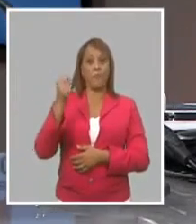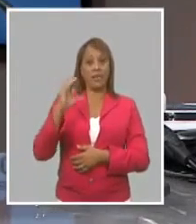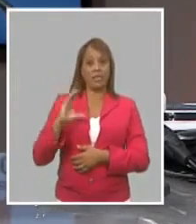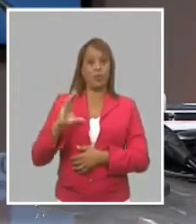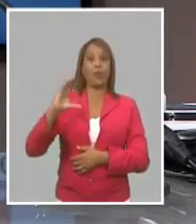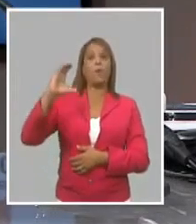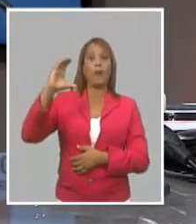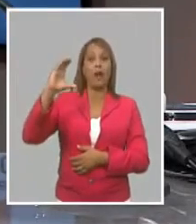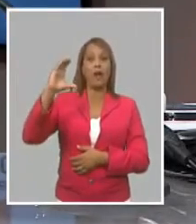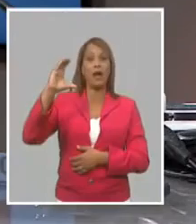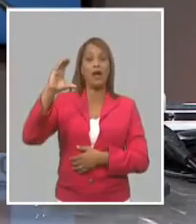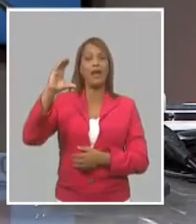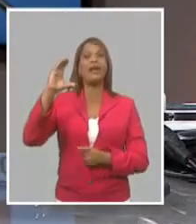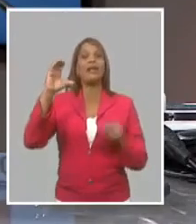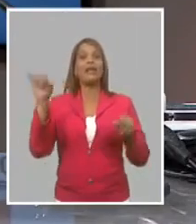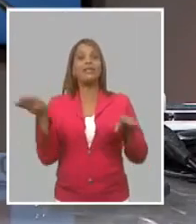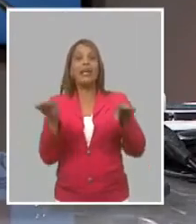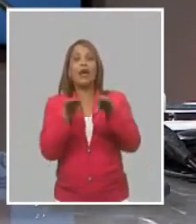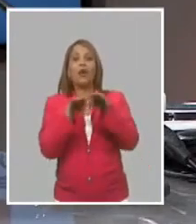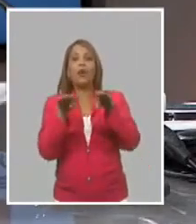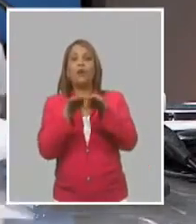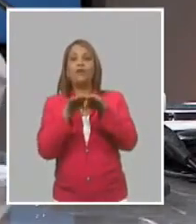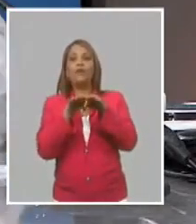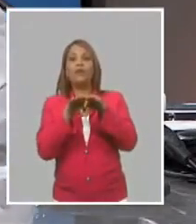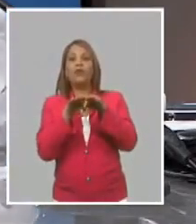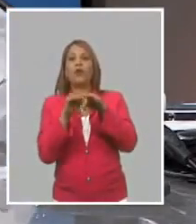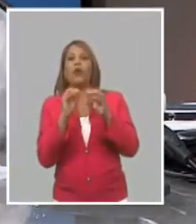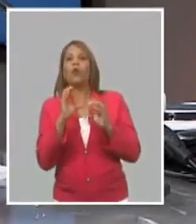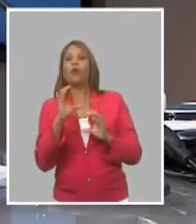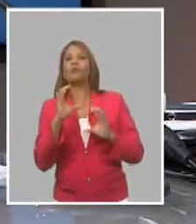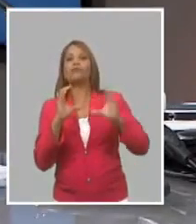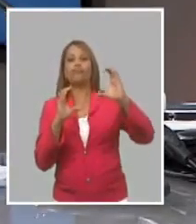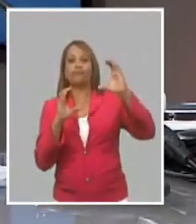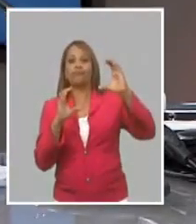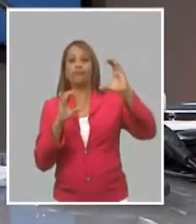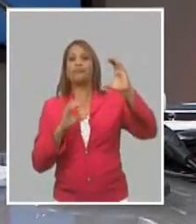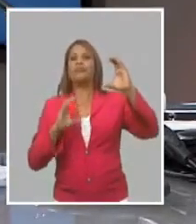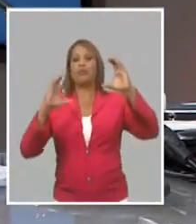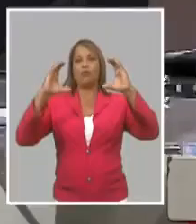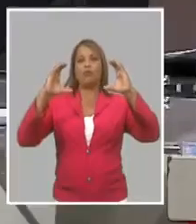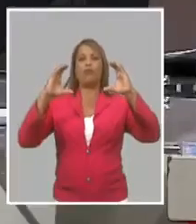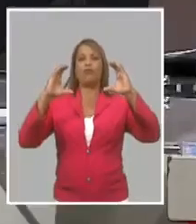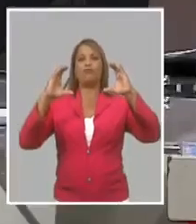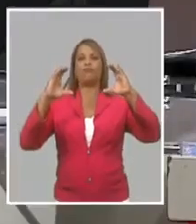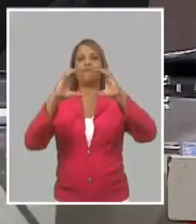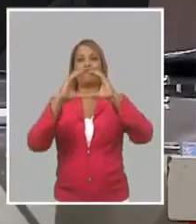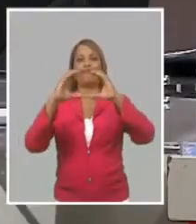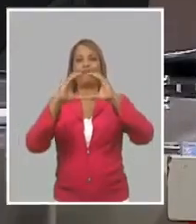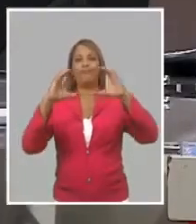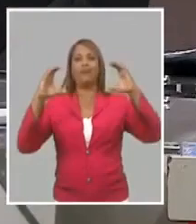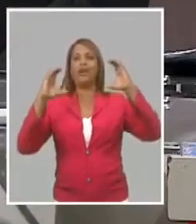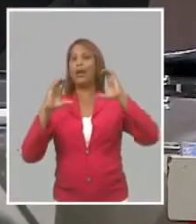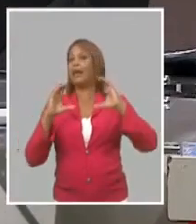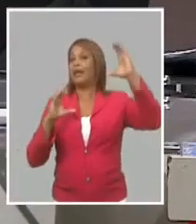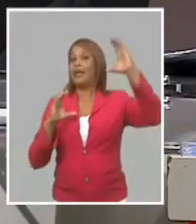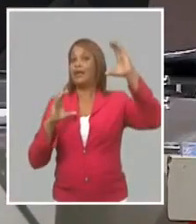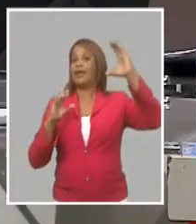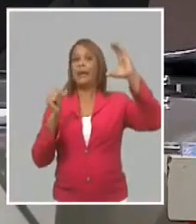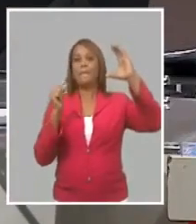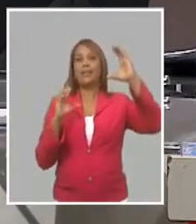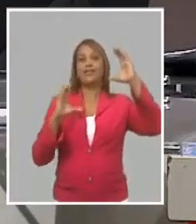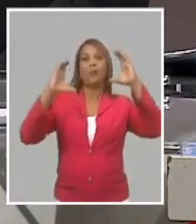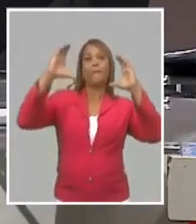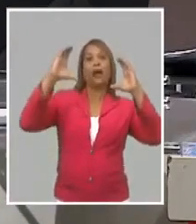precios coincida exactamente con el diseño que hemos hecho de crecimiento de precios. De salario. Que no sea más grande que lo que